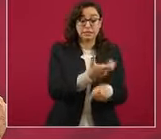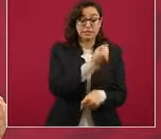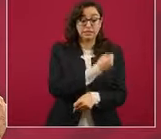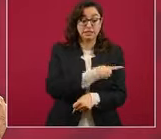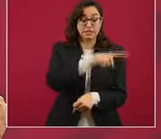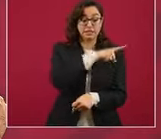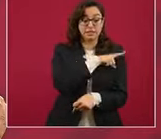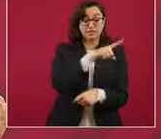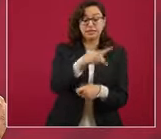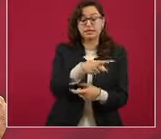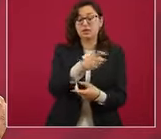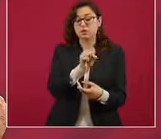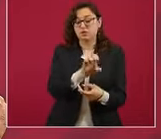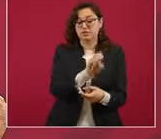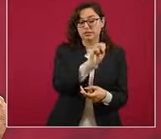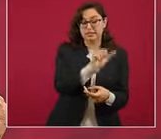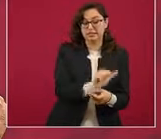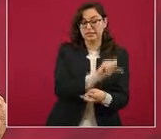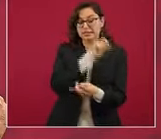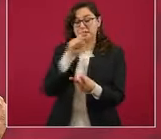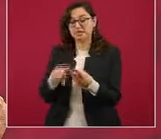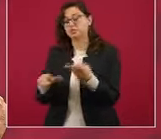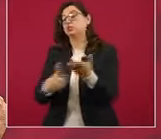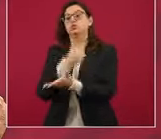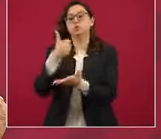informe acerca de que